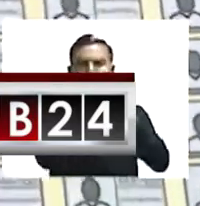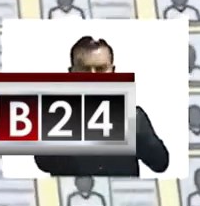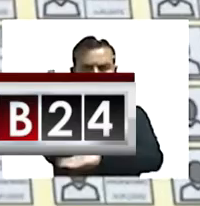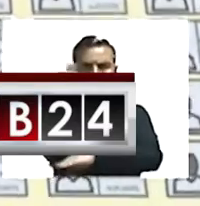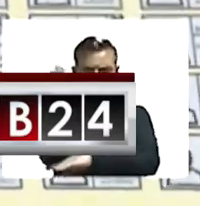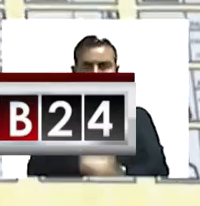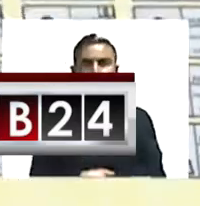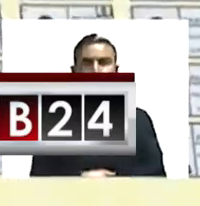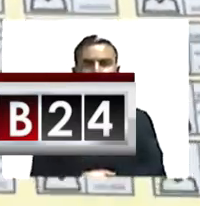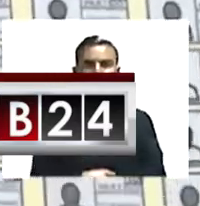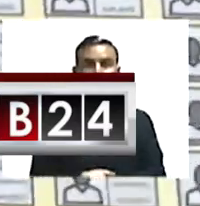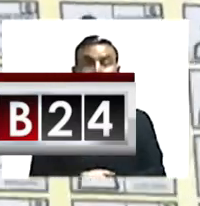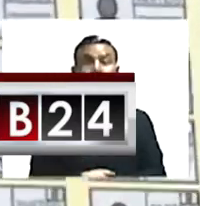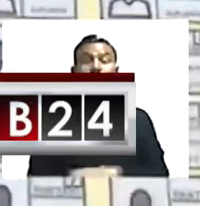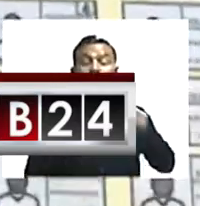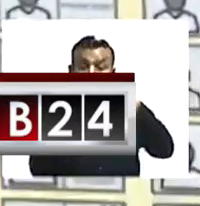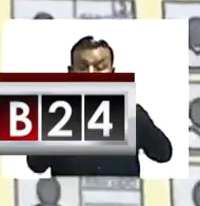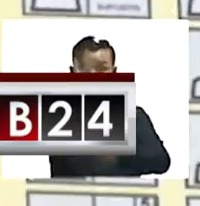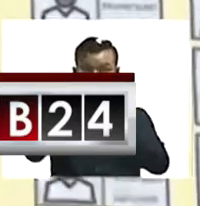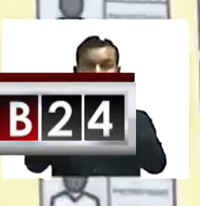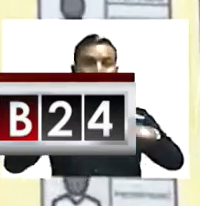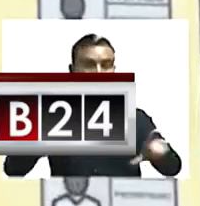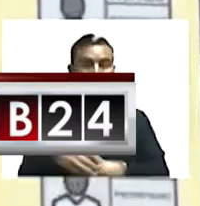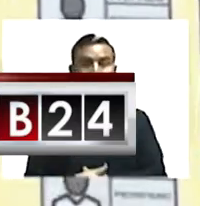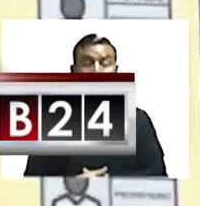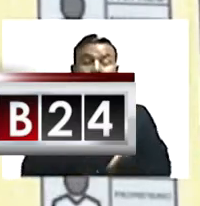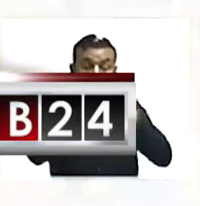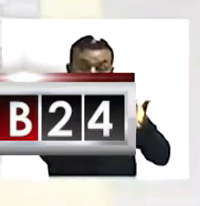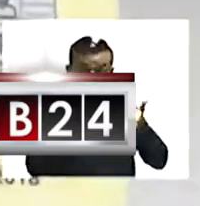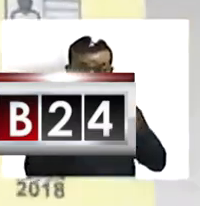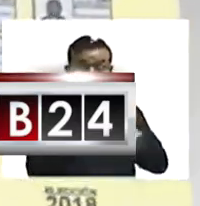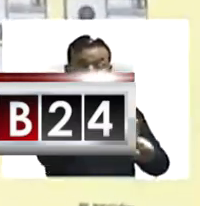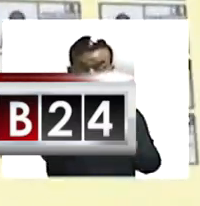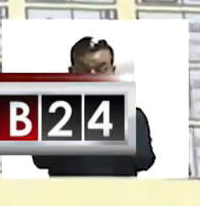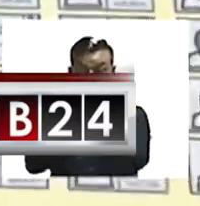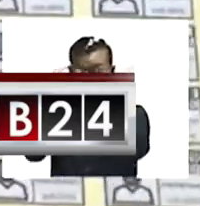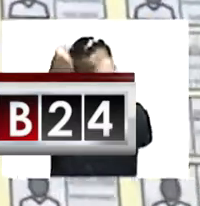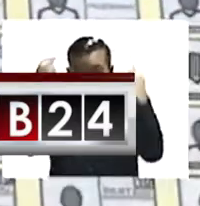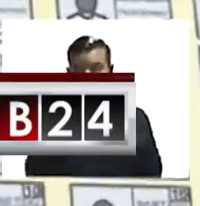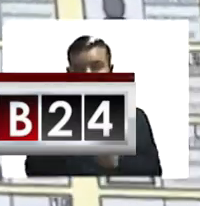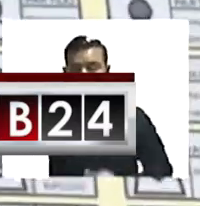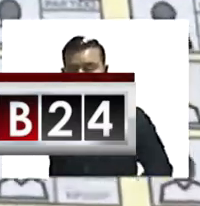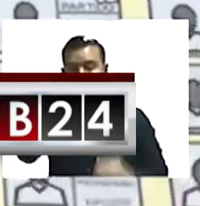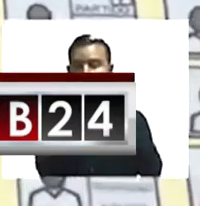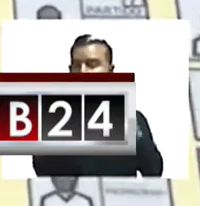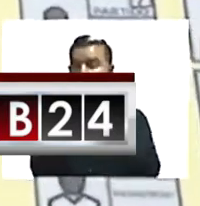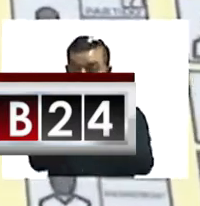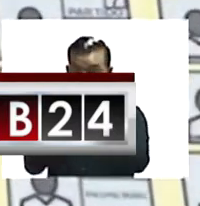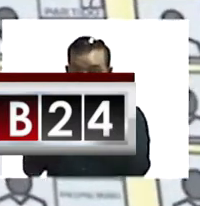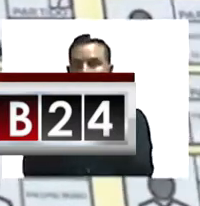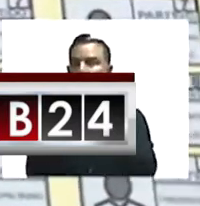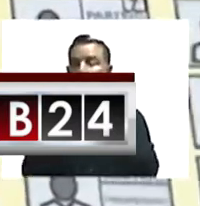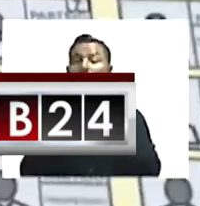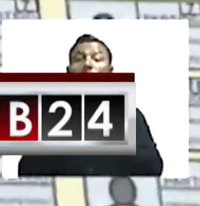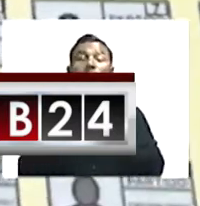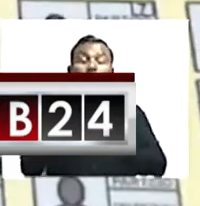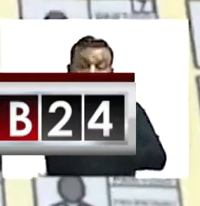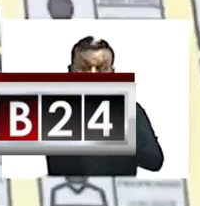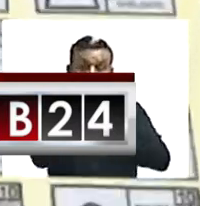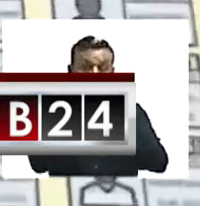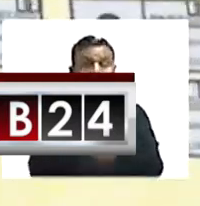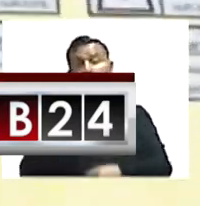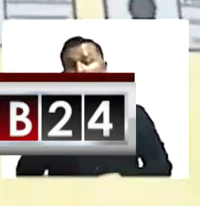prefieras de un solo partido, se marque o no la bandera. Voto cruzado. Marca candidaturas de diferentes